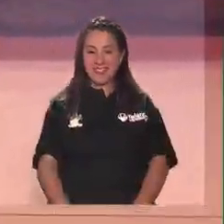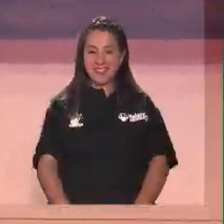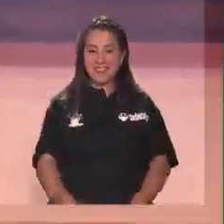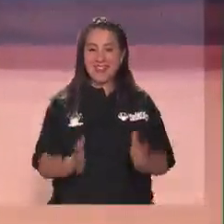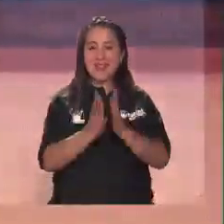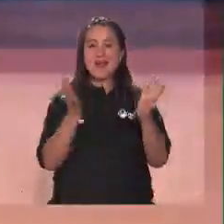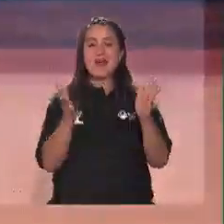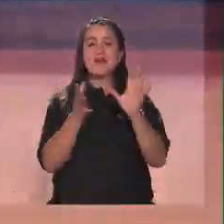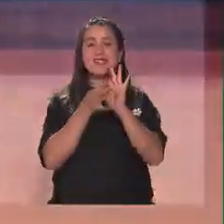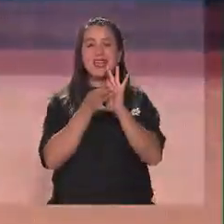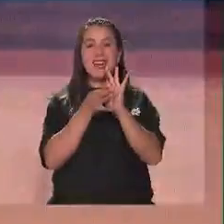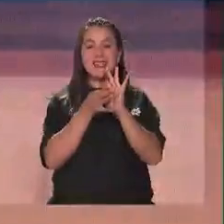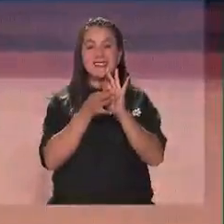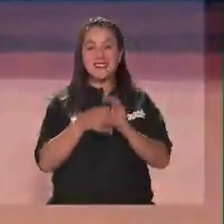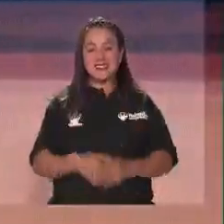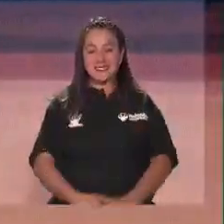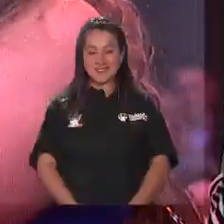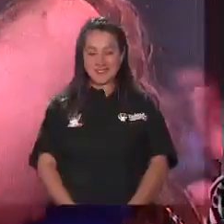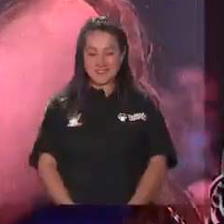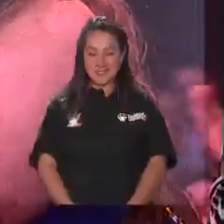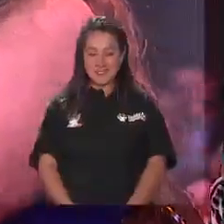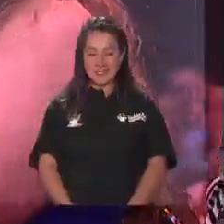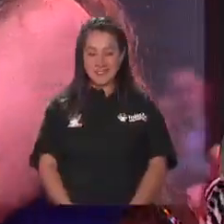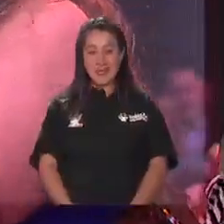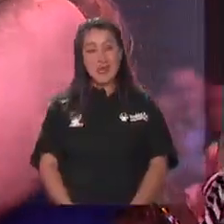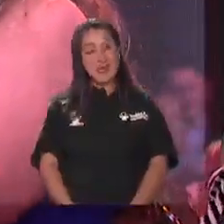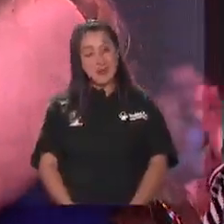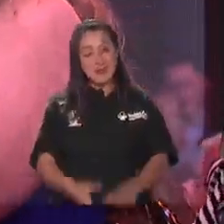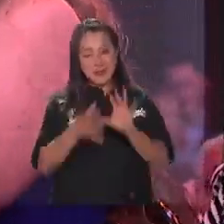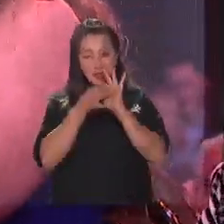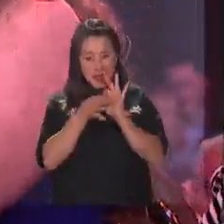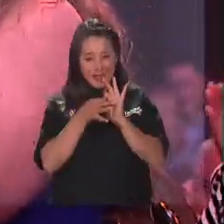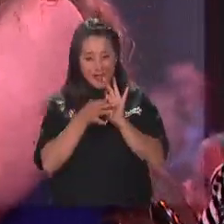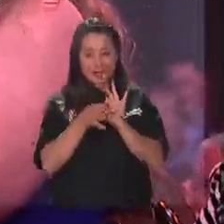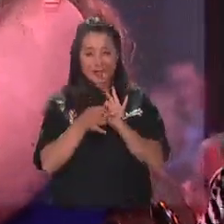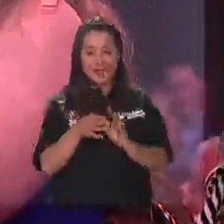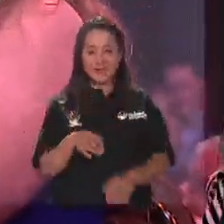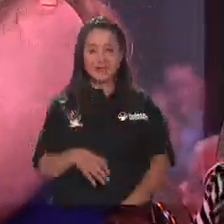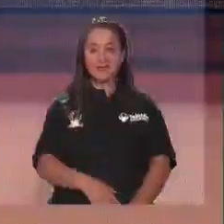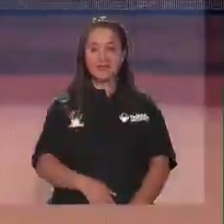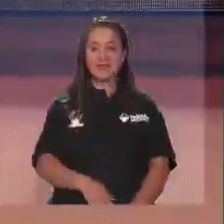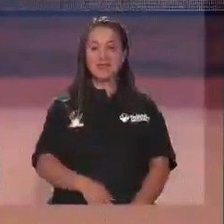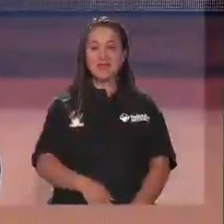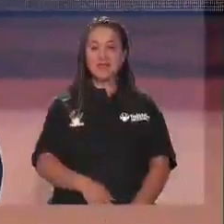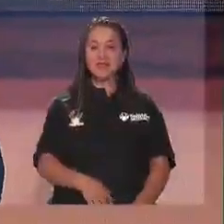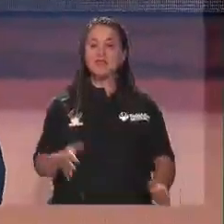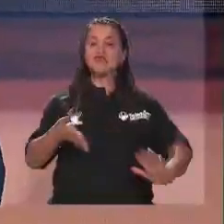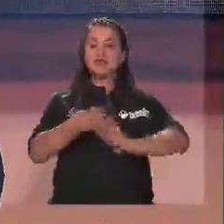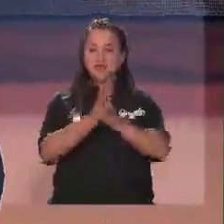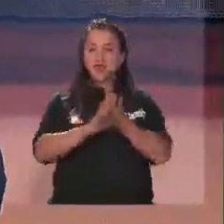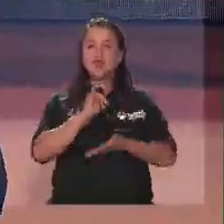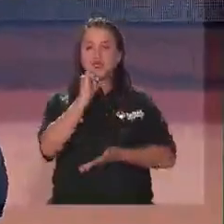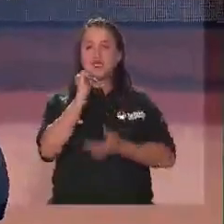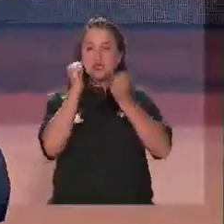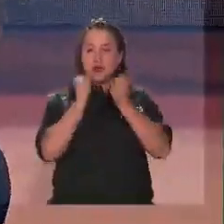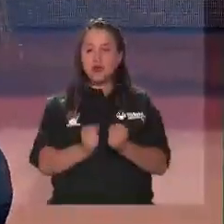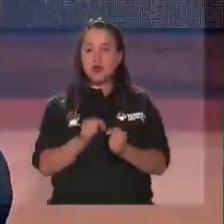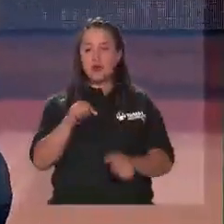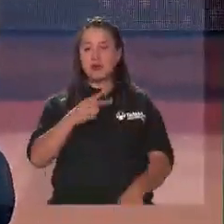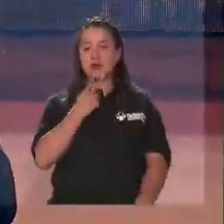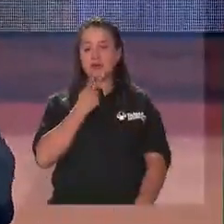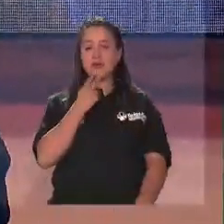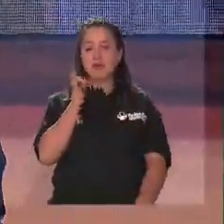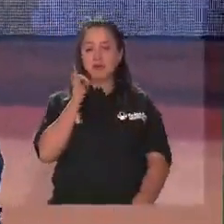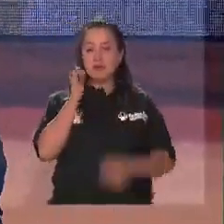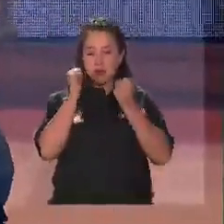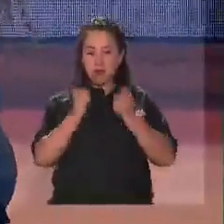Muchas gracias. Qué bueno. Muchas gracias. Muchas gracias. De nada, don Francisco. Todo se puede. Todo se puede en esta vida. Todo se